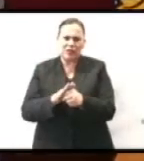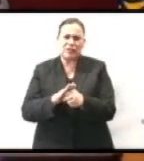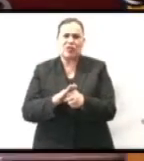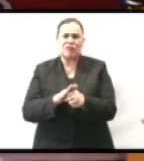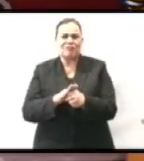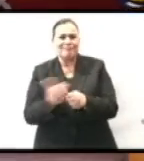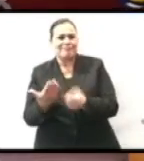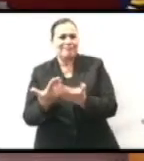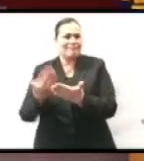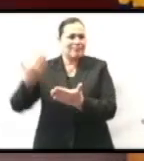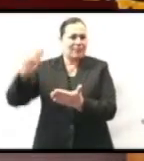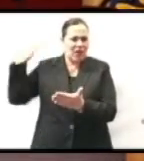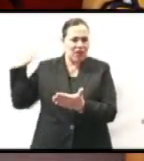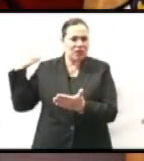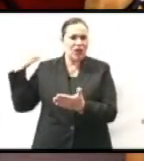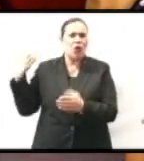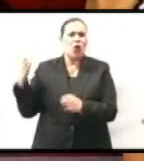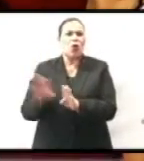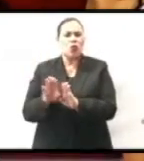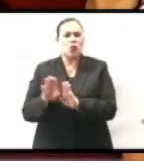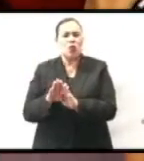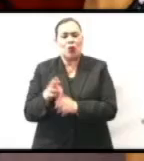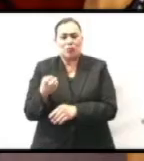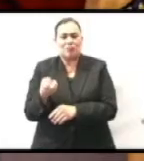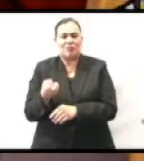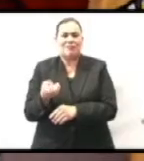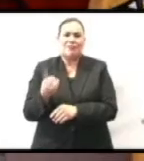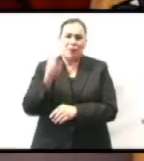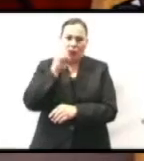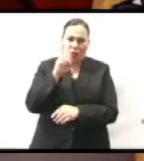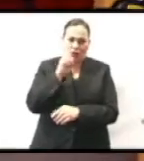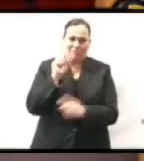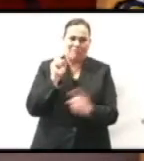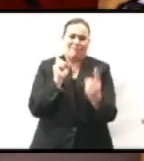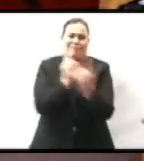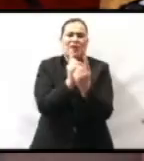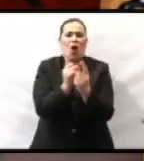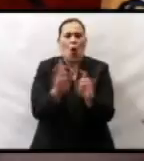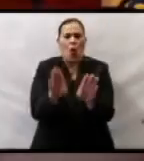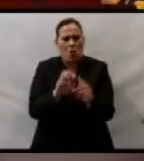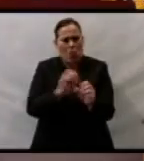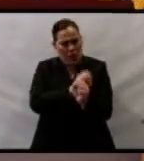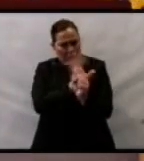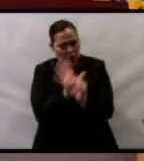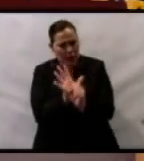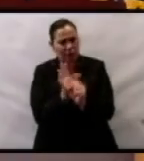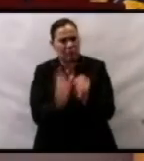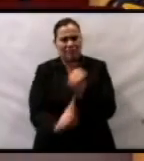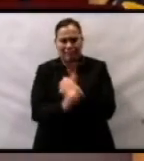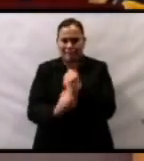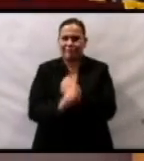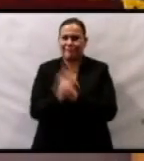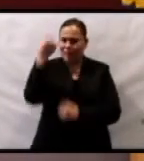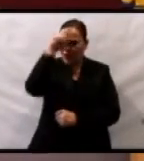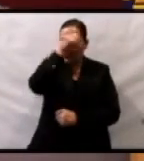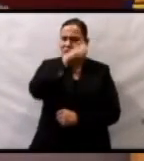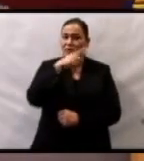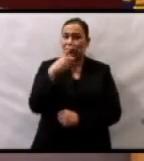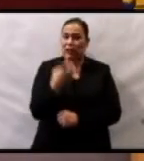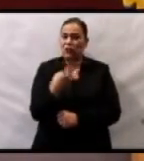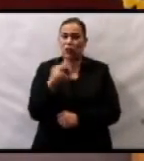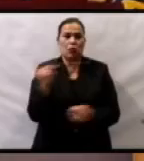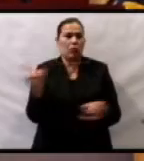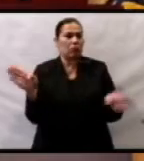tocado llevar la pandemia como uno de los grandes retos y una de las grandes crisis a enfrentar, no es algo que ha